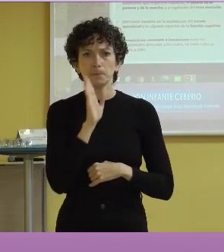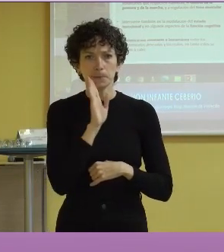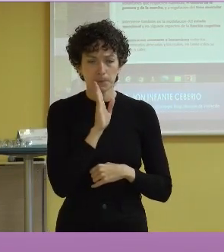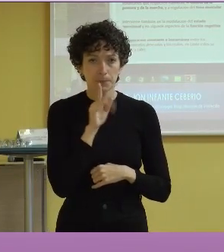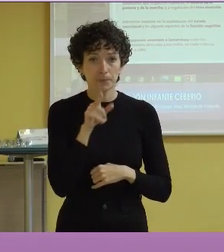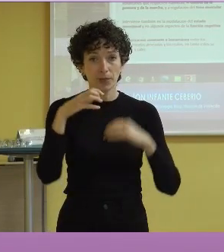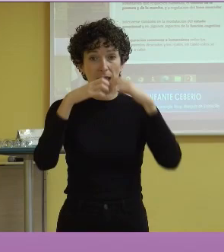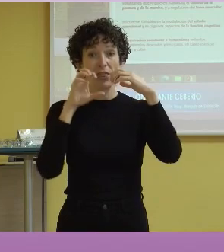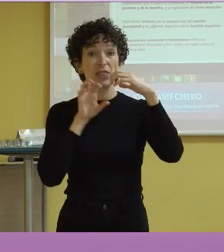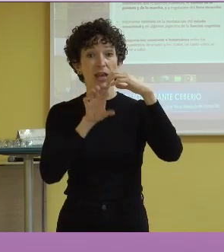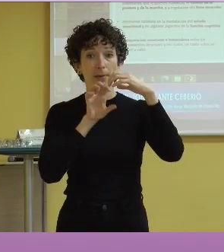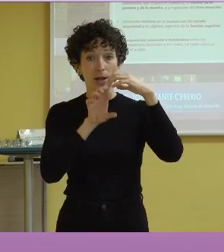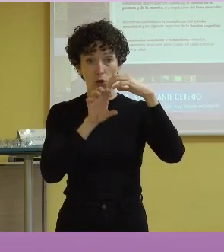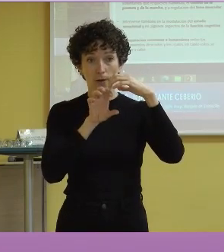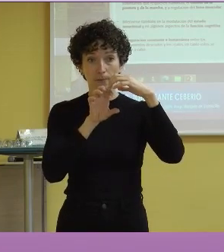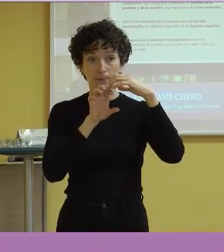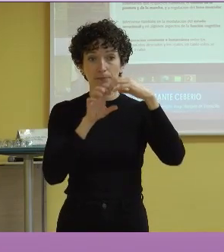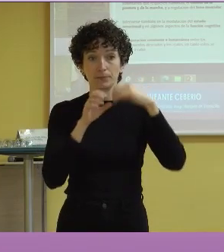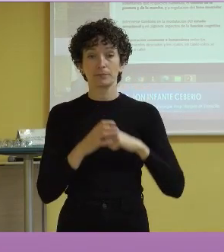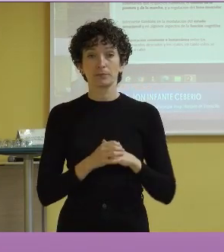cerebelo monitoriza